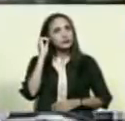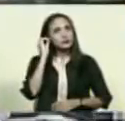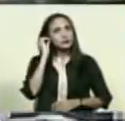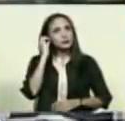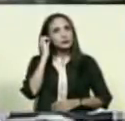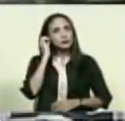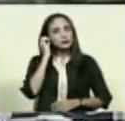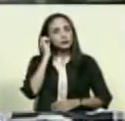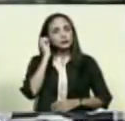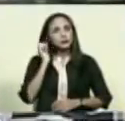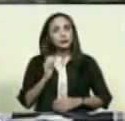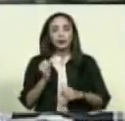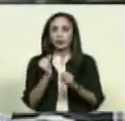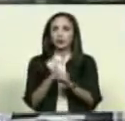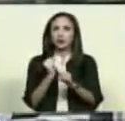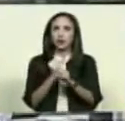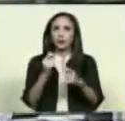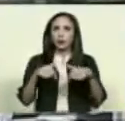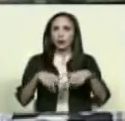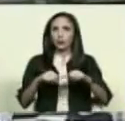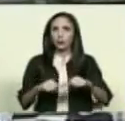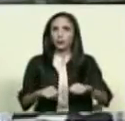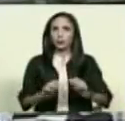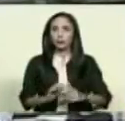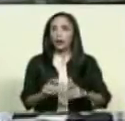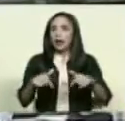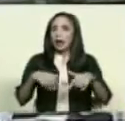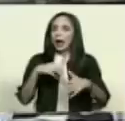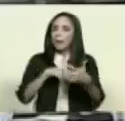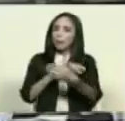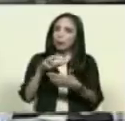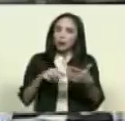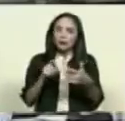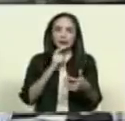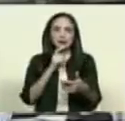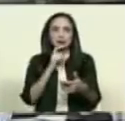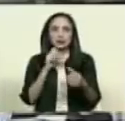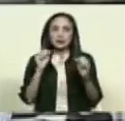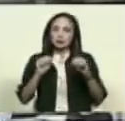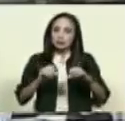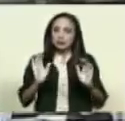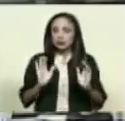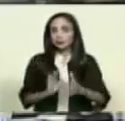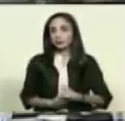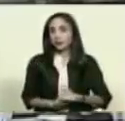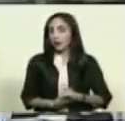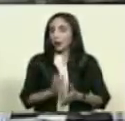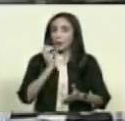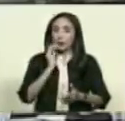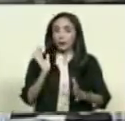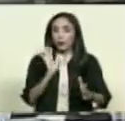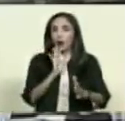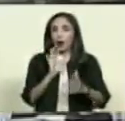Siempre nos tendrán aquí, siempre. Ah, que tenemos dificultades. Cuando hay dificultades es que hay que unirse